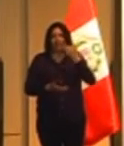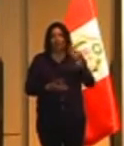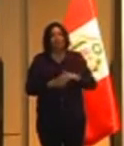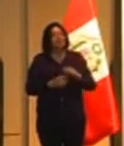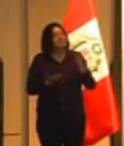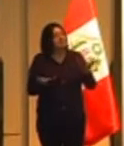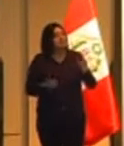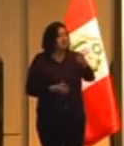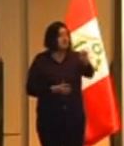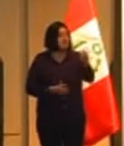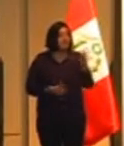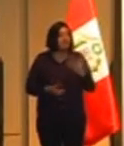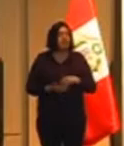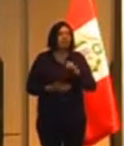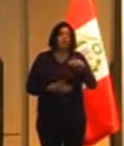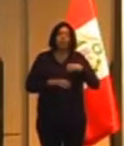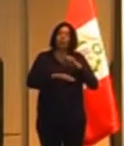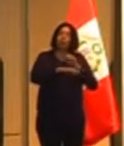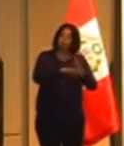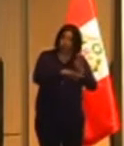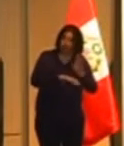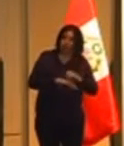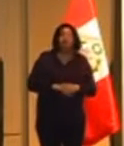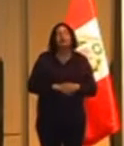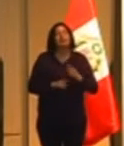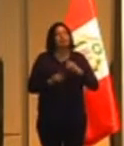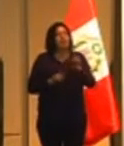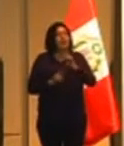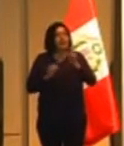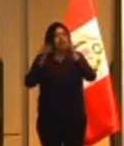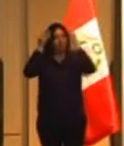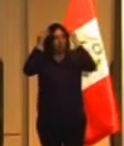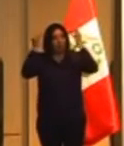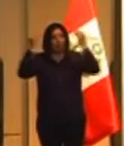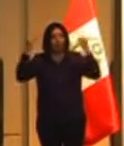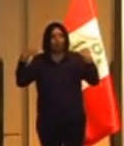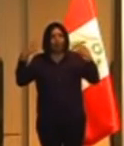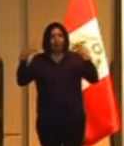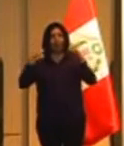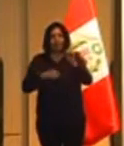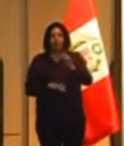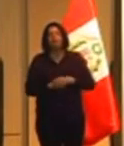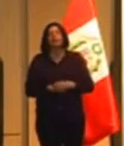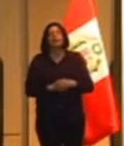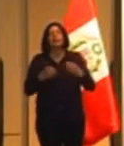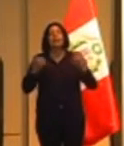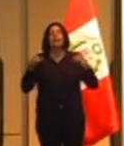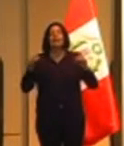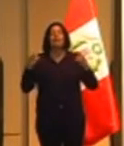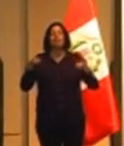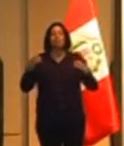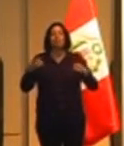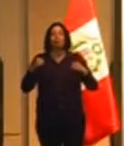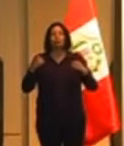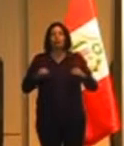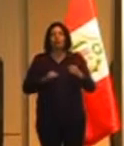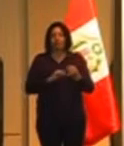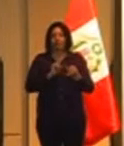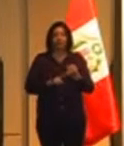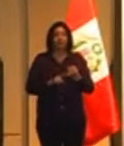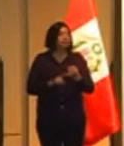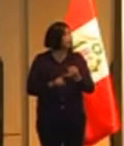señora Tamayo un día me dijo, le voy a dar un consejo para que no se le caiga el pelo. Deporte,